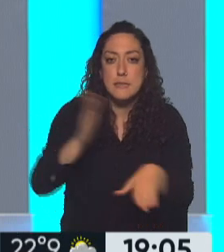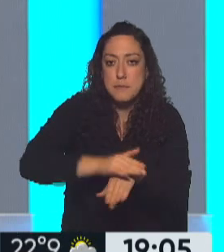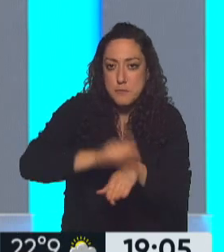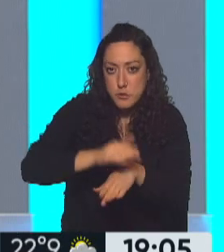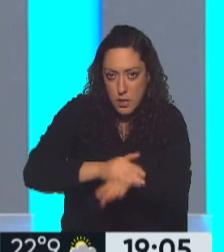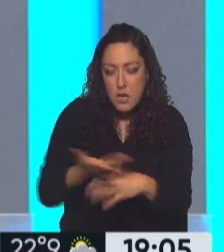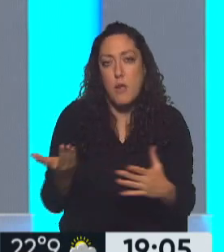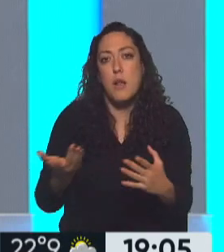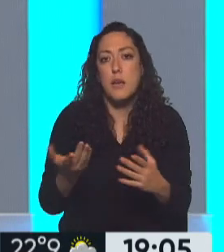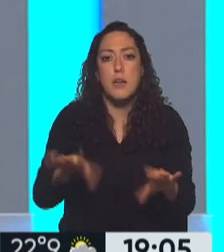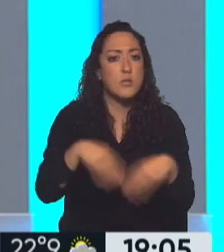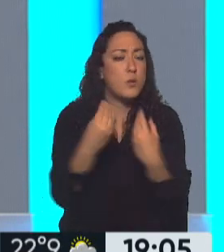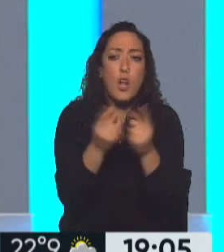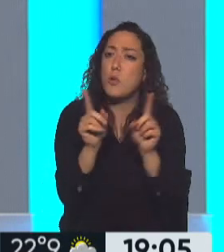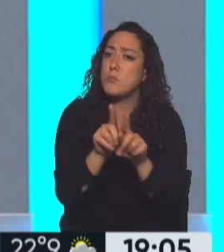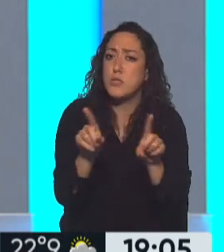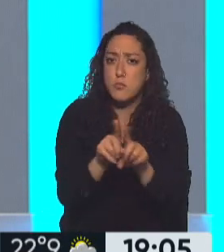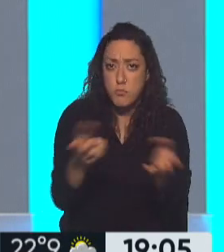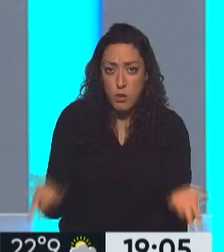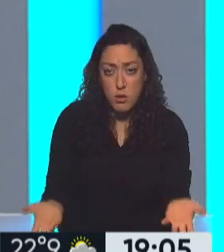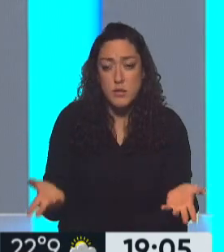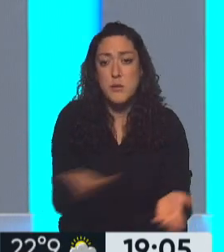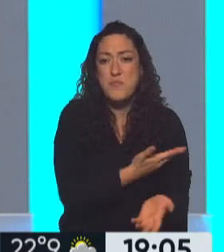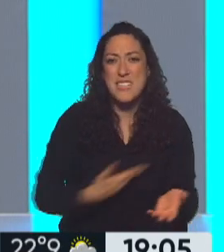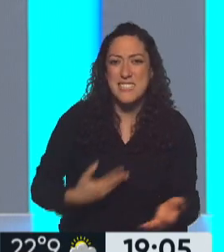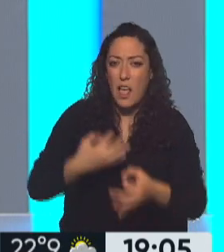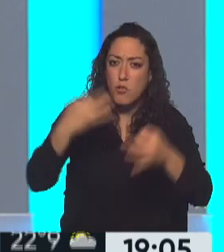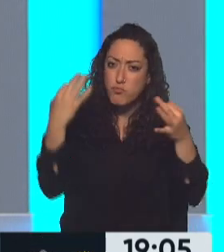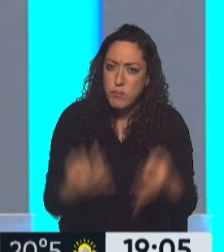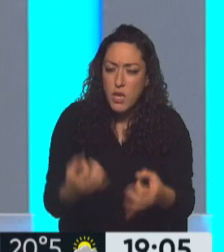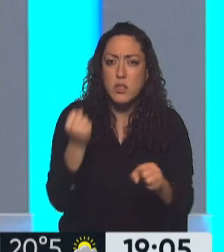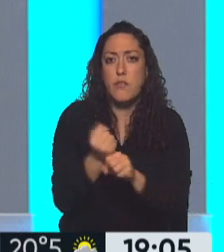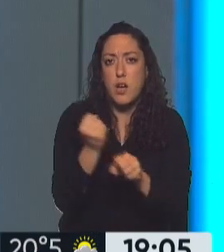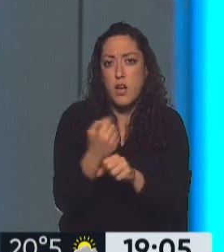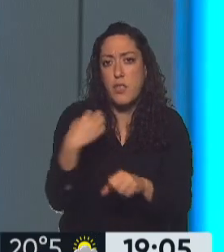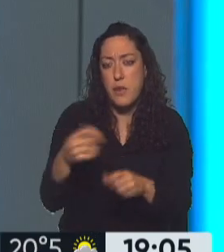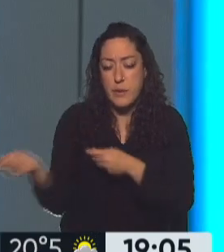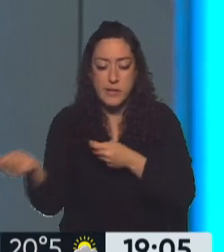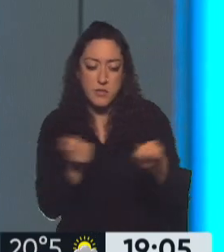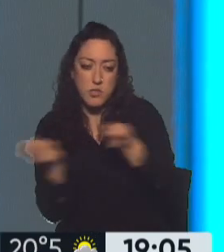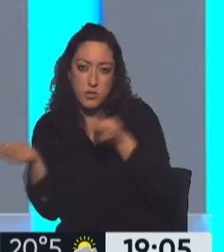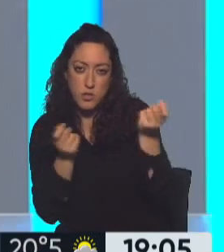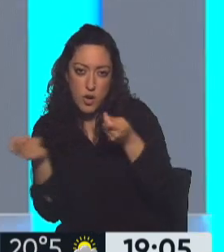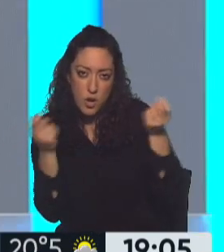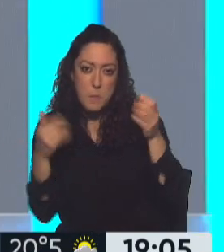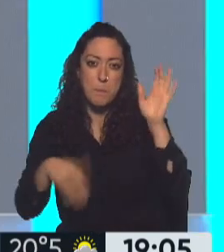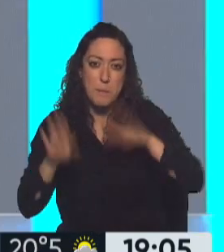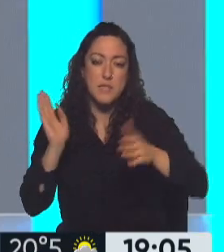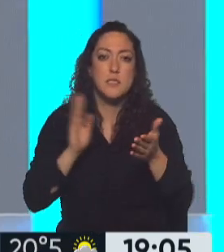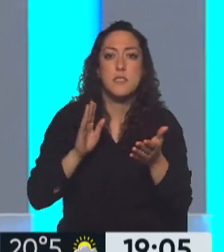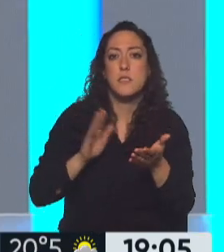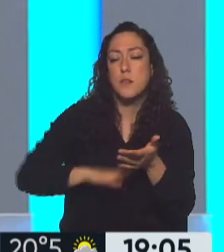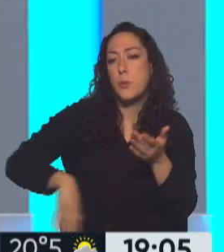tenido los mismos resultados creo que el estado tiene que ser eficaz que tiene que gestionando mucho más en ruos de la actividad